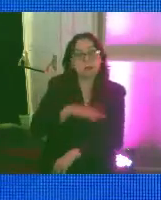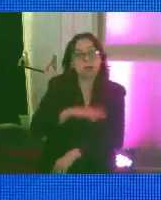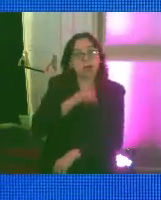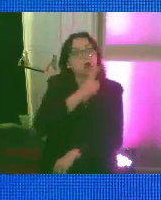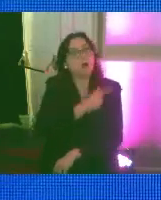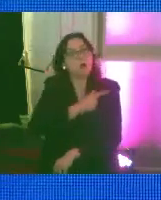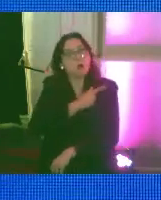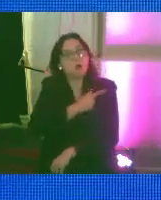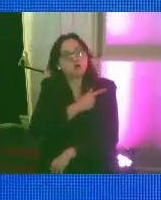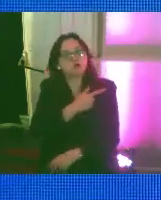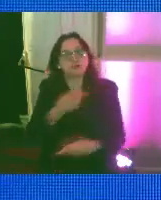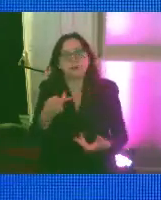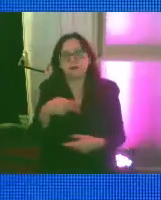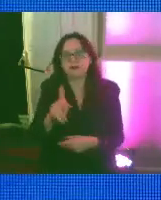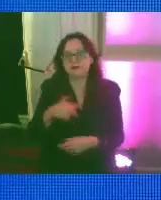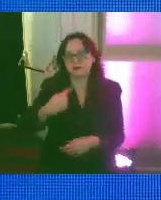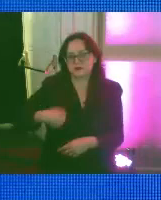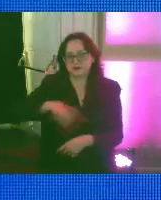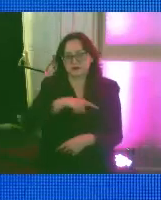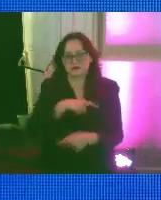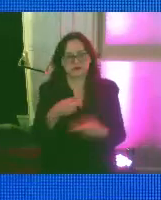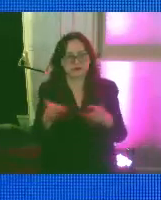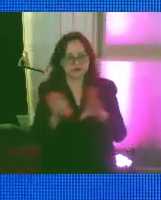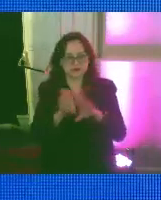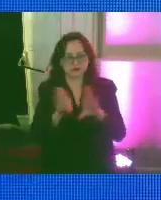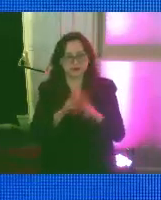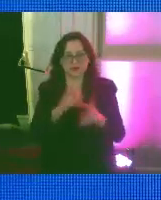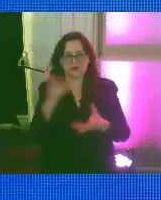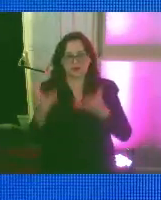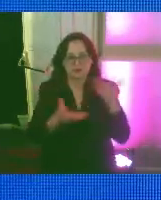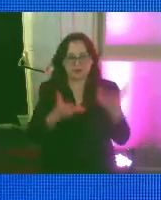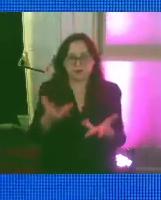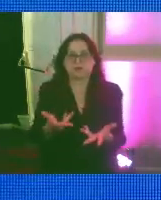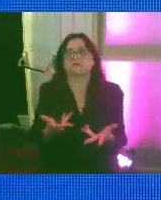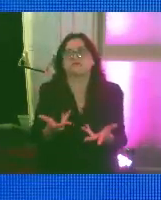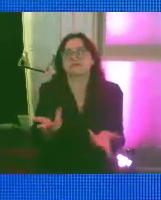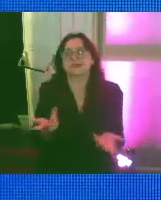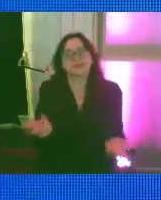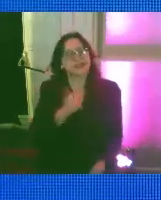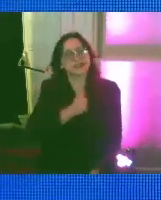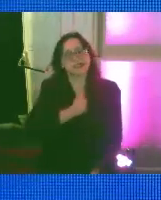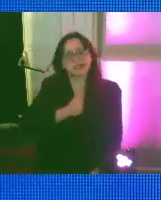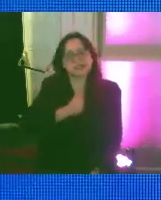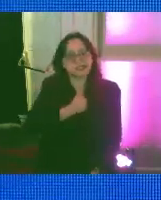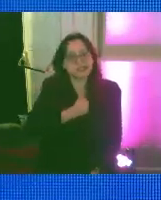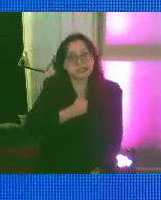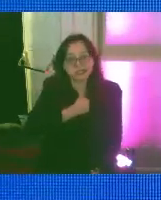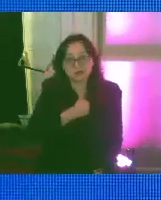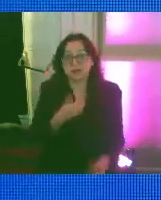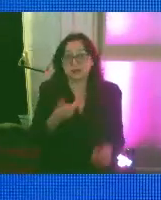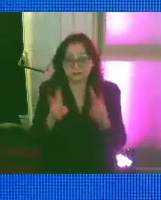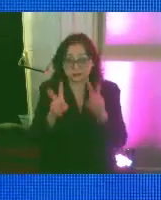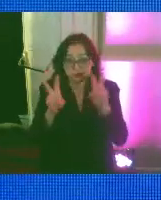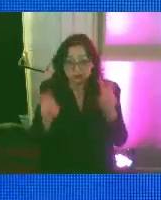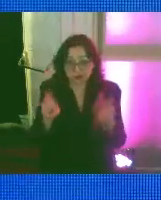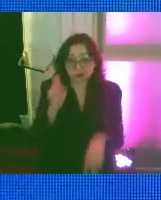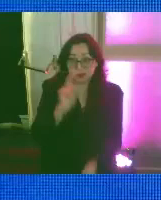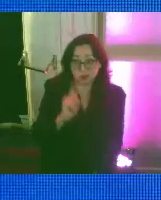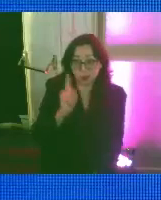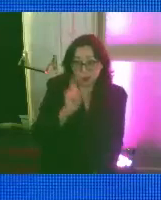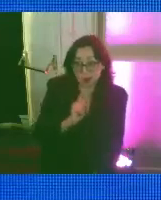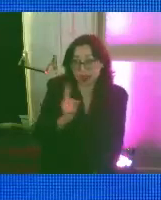son nuestras herramientas. Y nuestras herramientas, lastimosamente, no van a estar en los ministerios de mujeres, aunque los